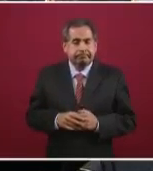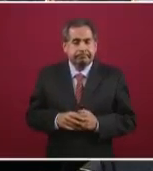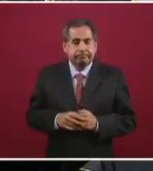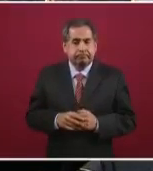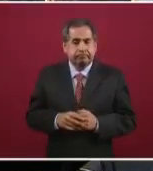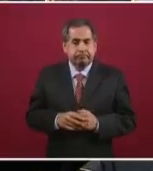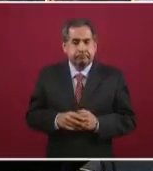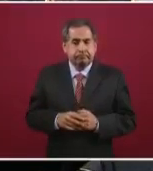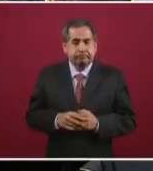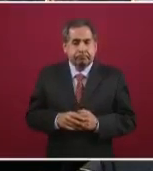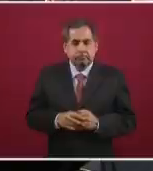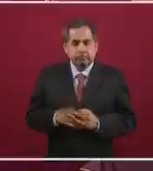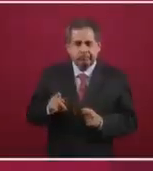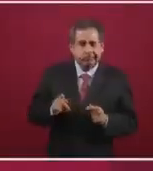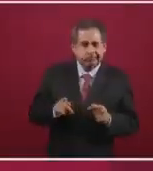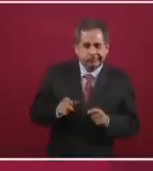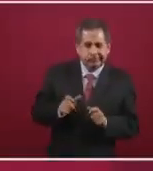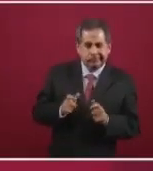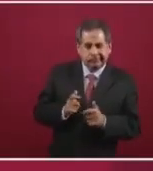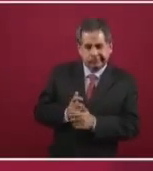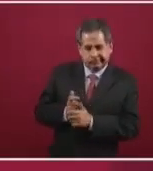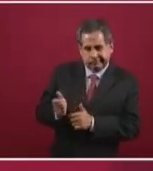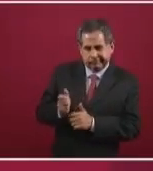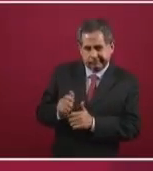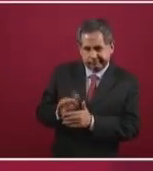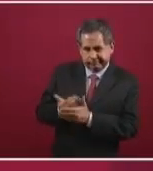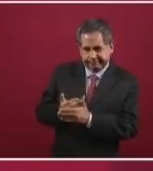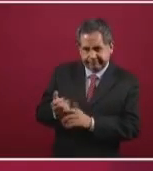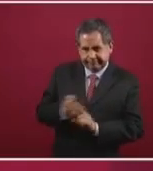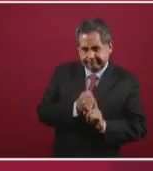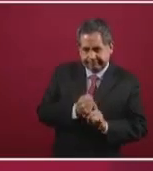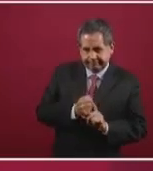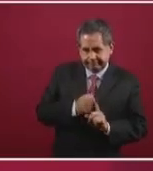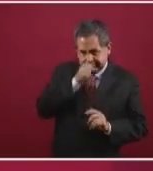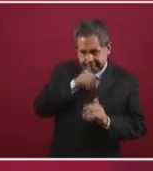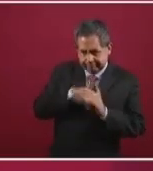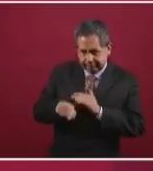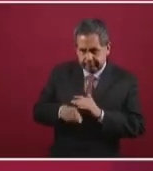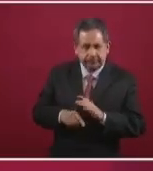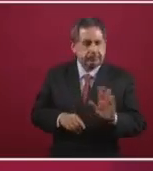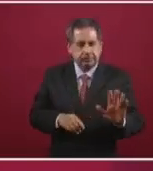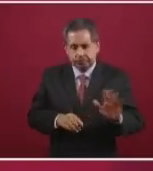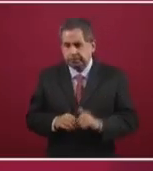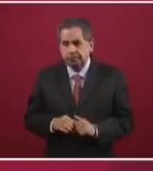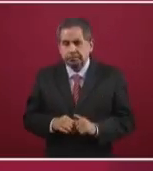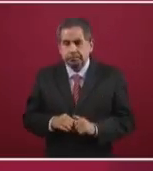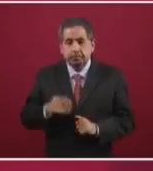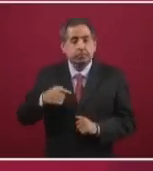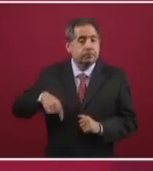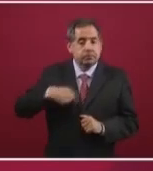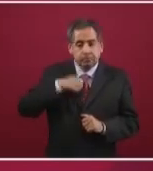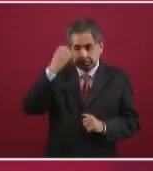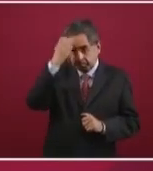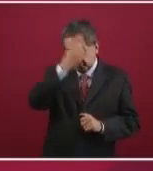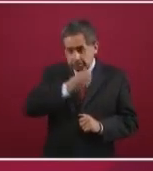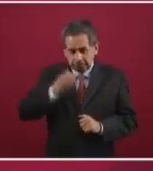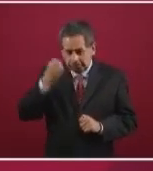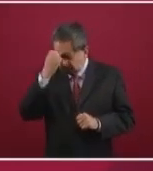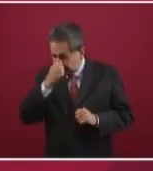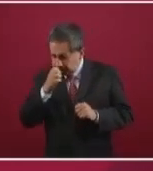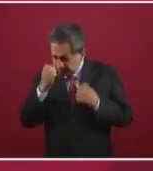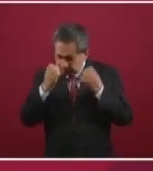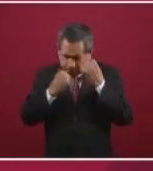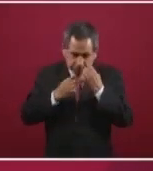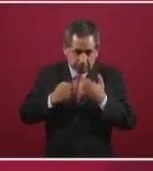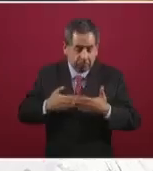de ser cooptado, ¿no? Creo que aquí el examen de control de confianza nos ayuda a eliminar quizás